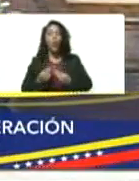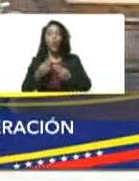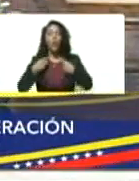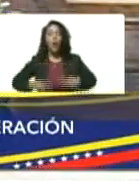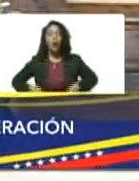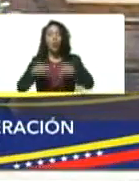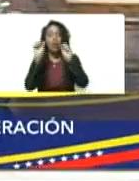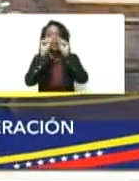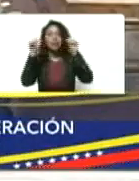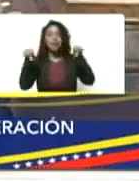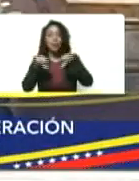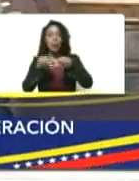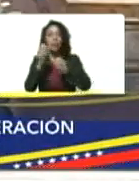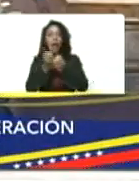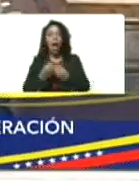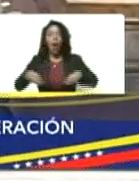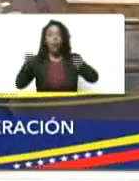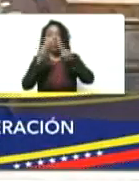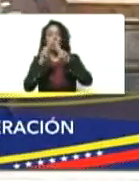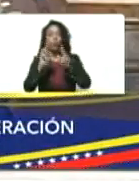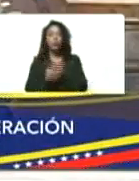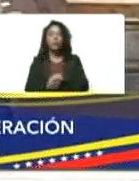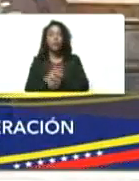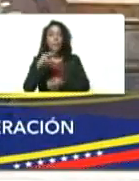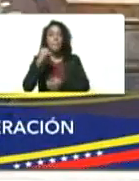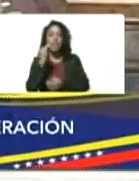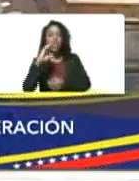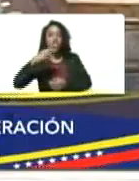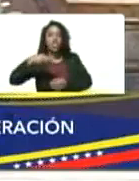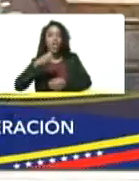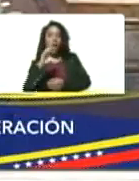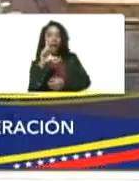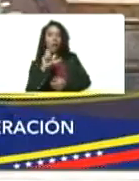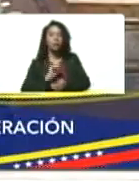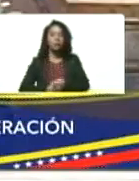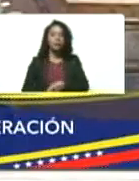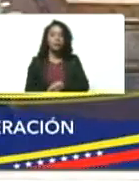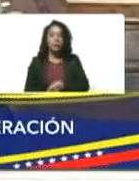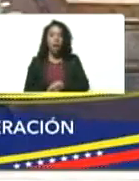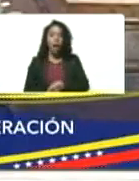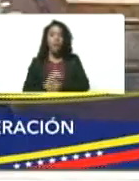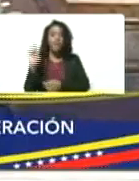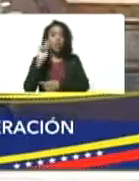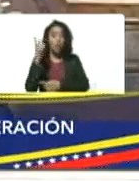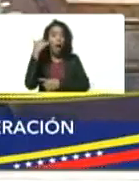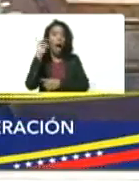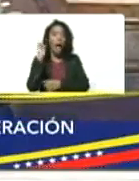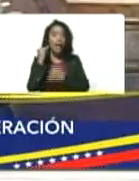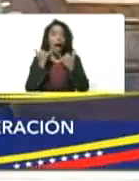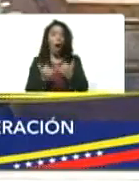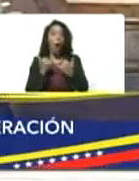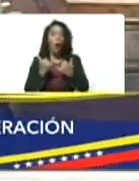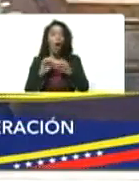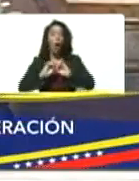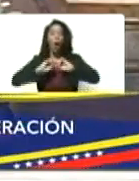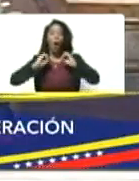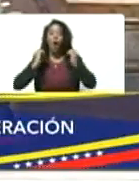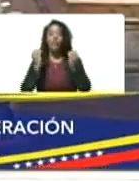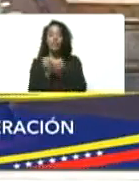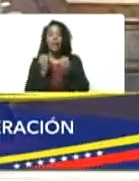sistema de naciones unidas michele bachelet venezuela va a contar ahora con esta oficina